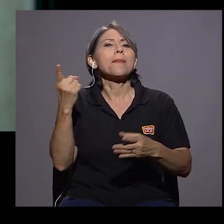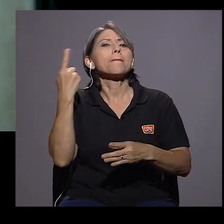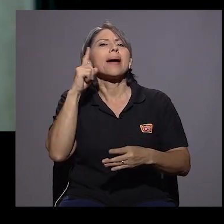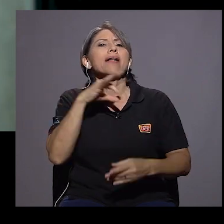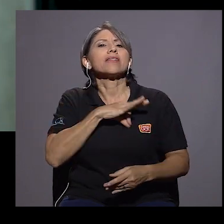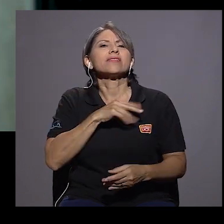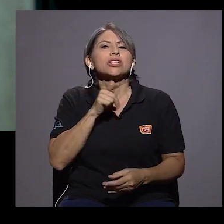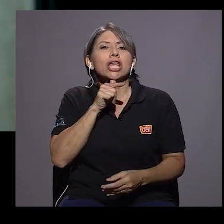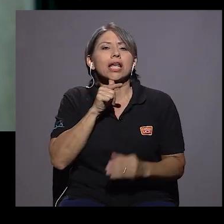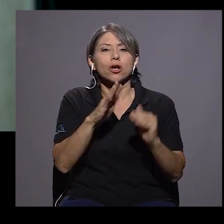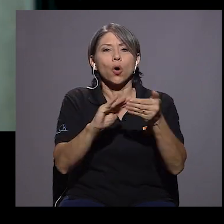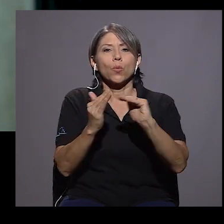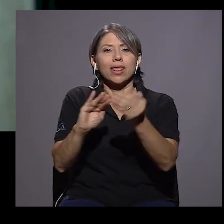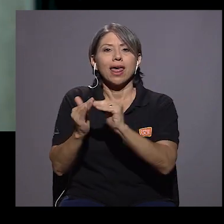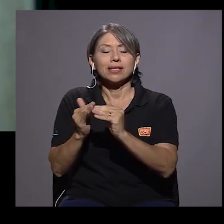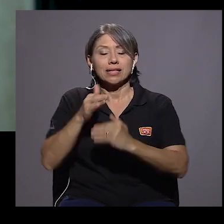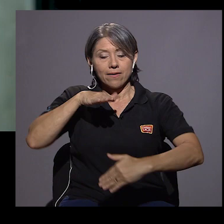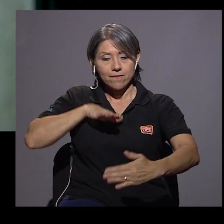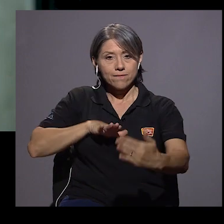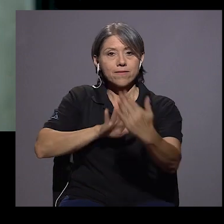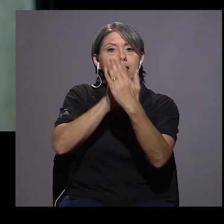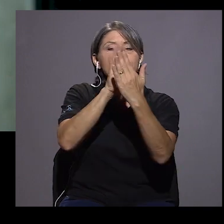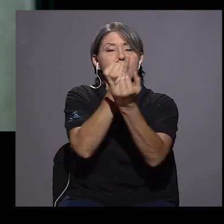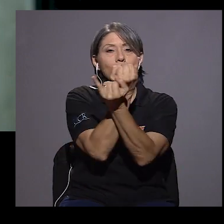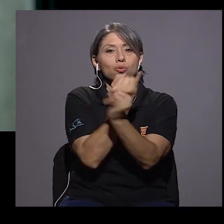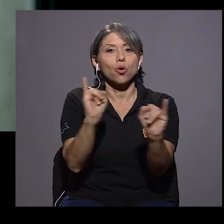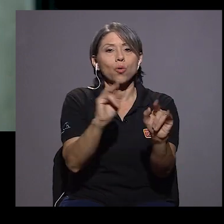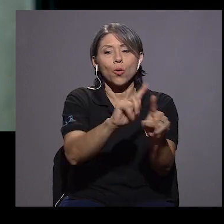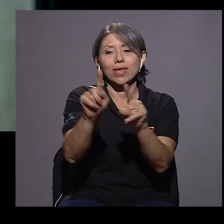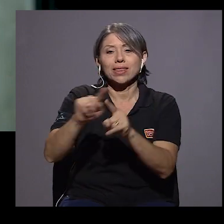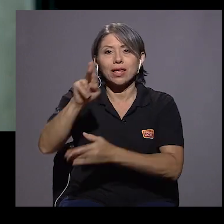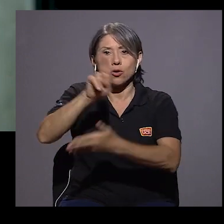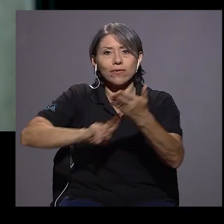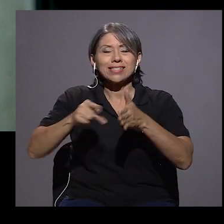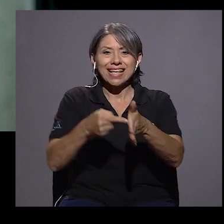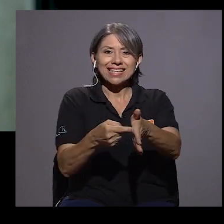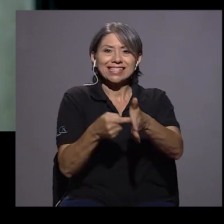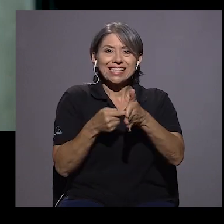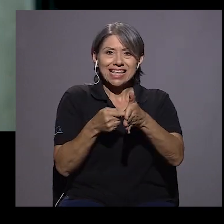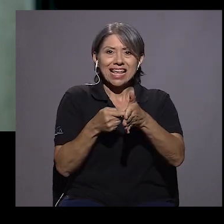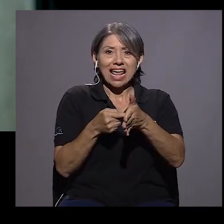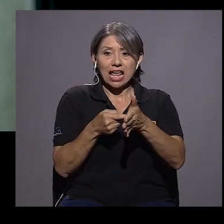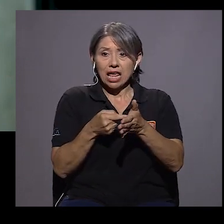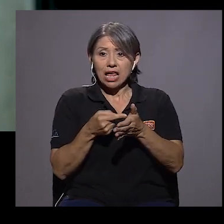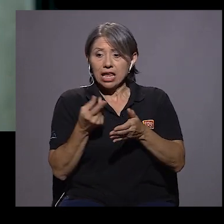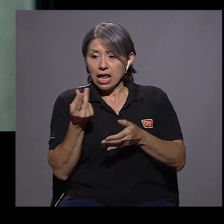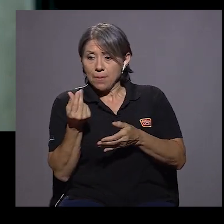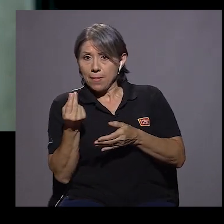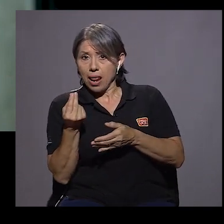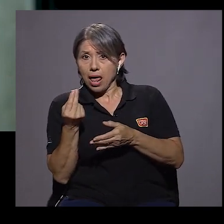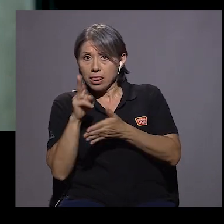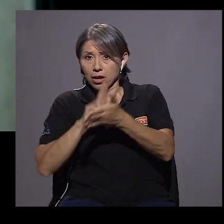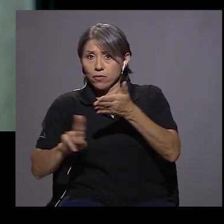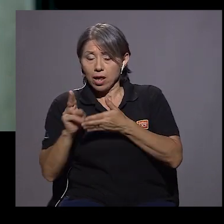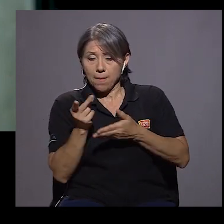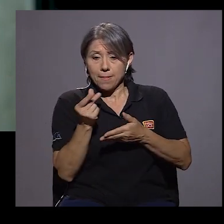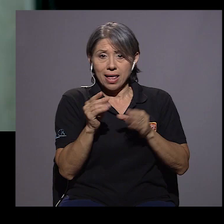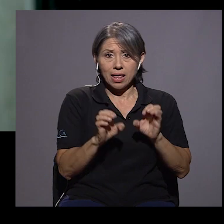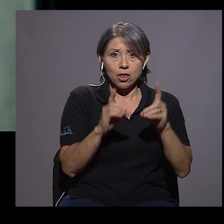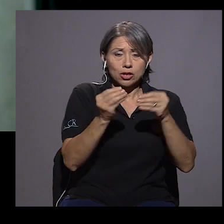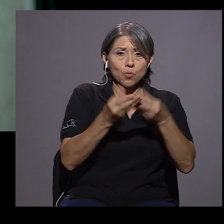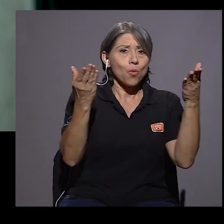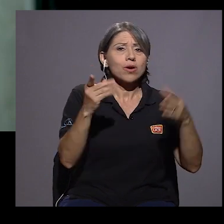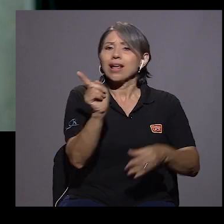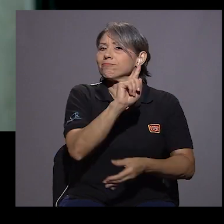está destinada a las comunidades. El Frente Autónomo Interuniversitario exige que ni un solo colón de las universidades y la